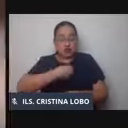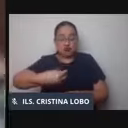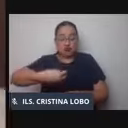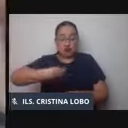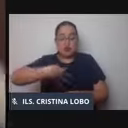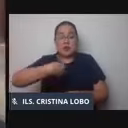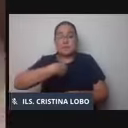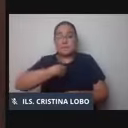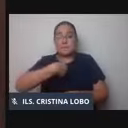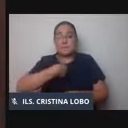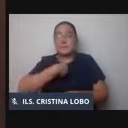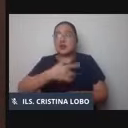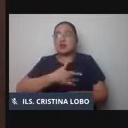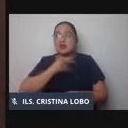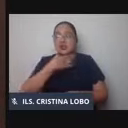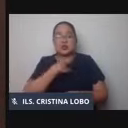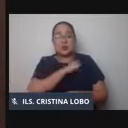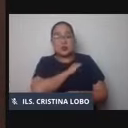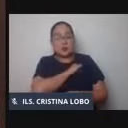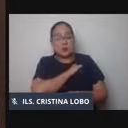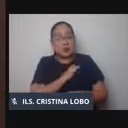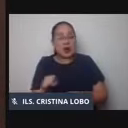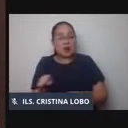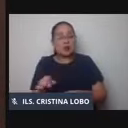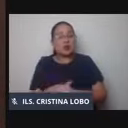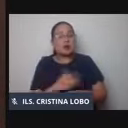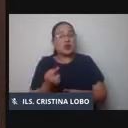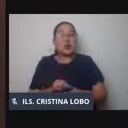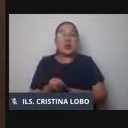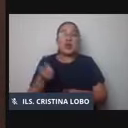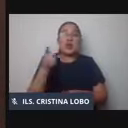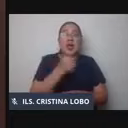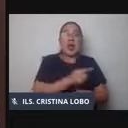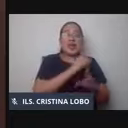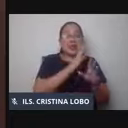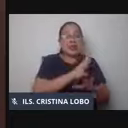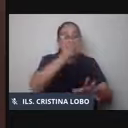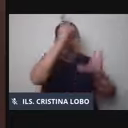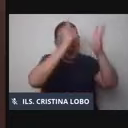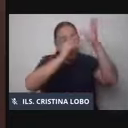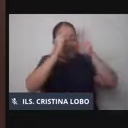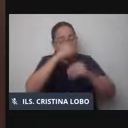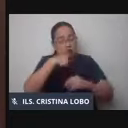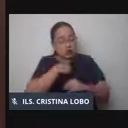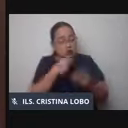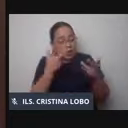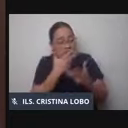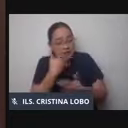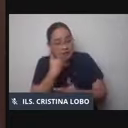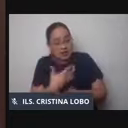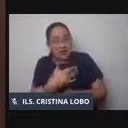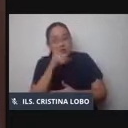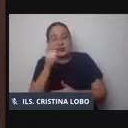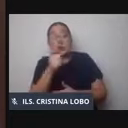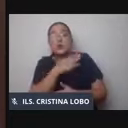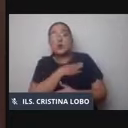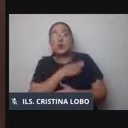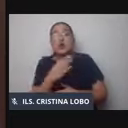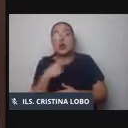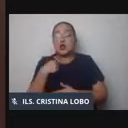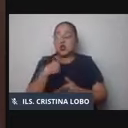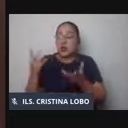categorizo porque ya lo introyecté. Cuando yo hacía cosas buenas, era buena, cuando hacía cosas malas, era mala.